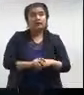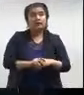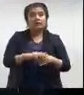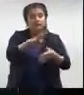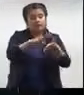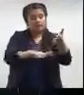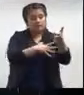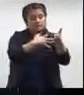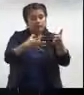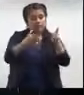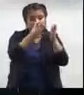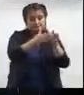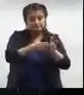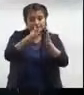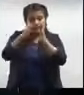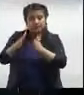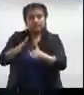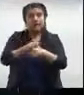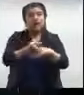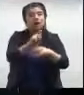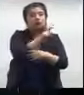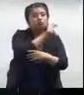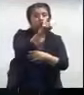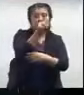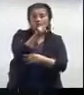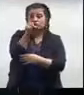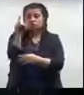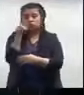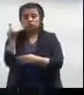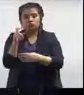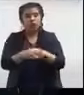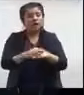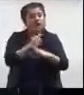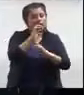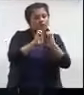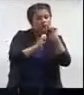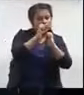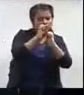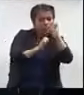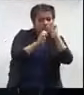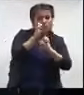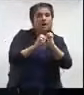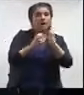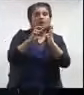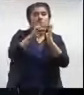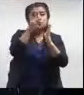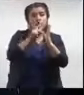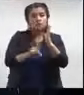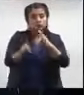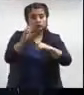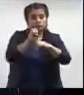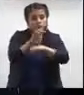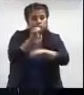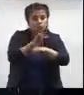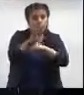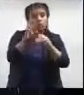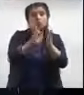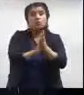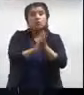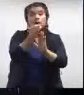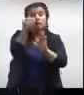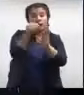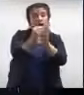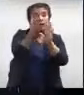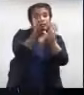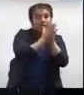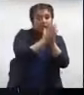planificar, organizar, supervisar, evaluar y retroalimentar los proyectos y programas asignados a